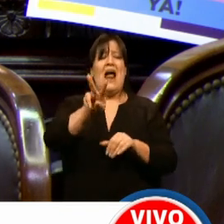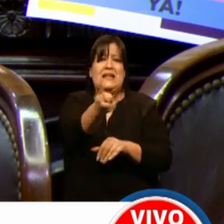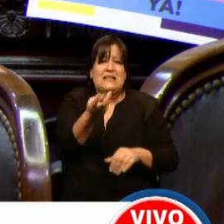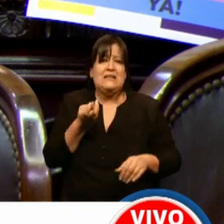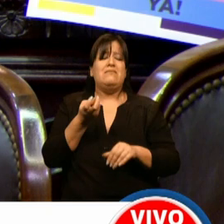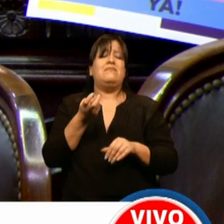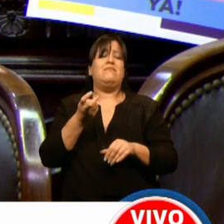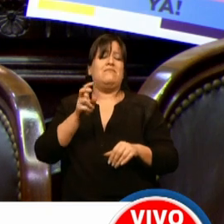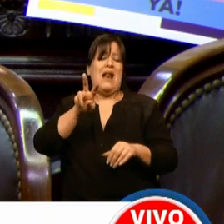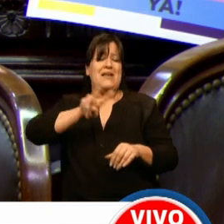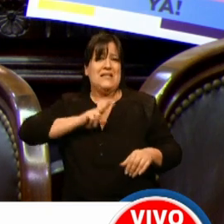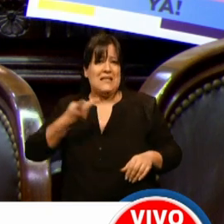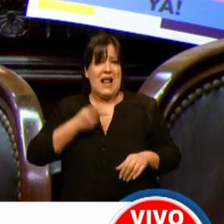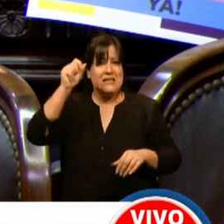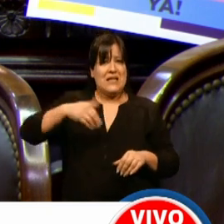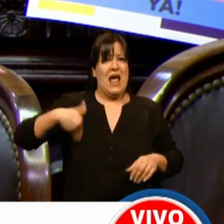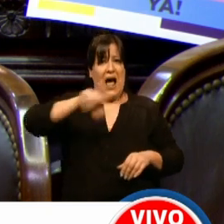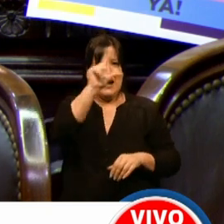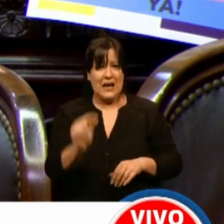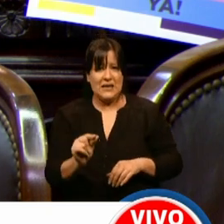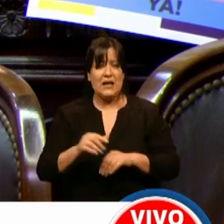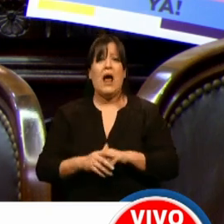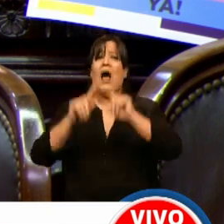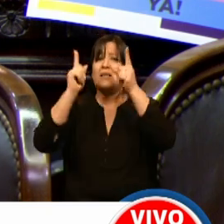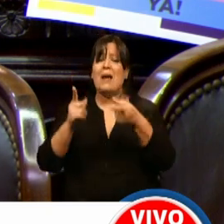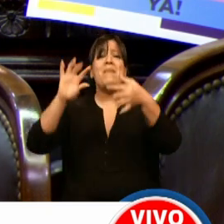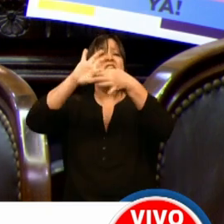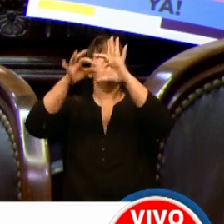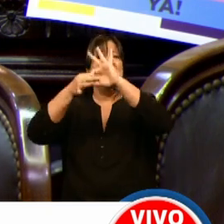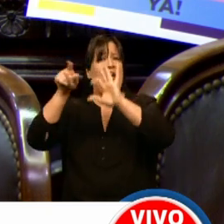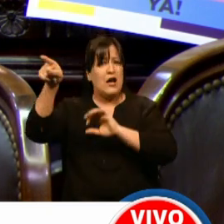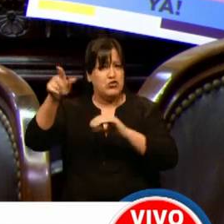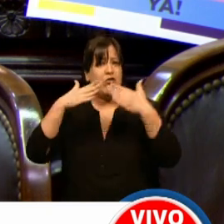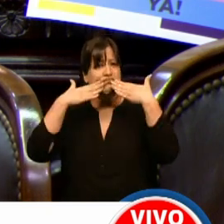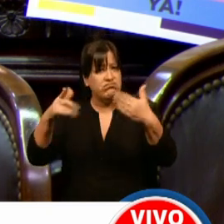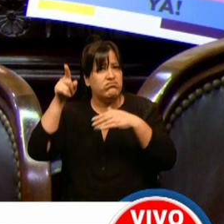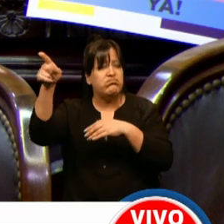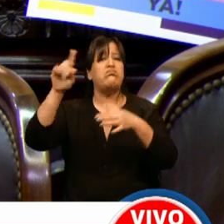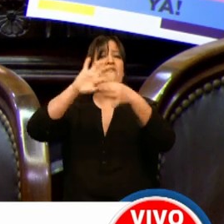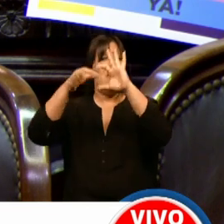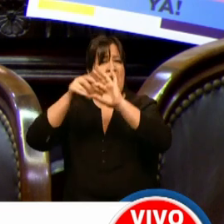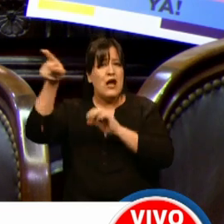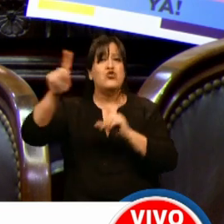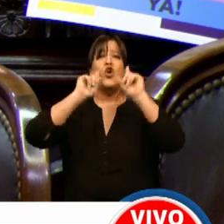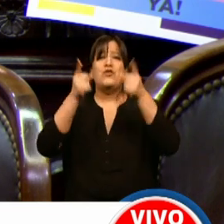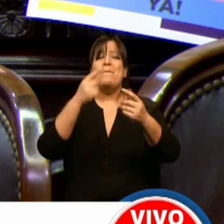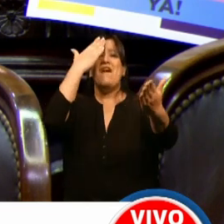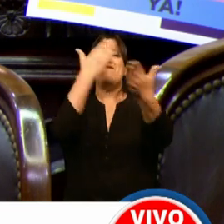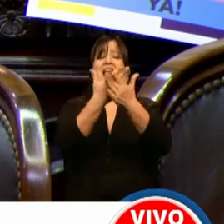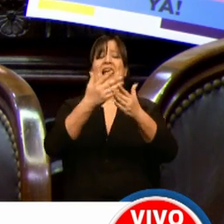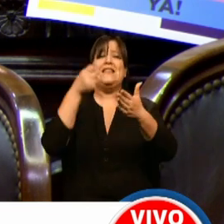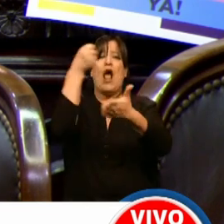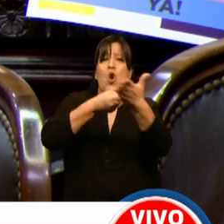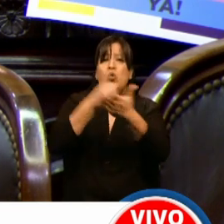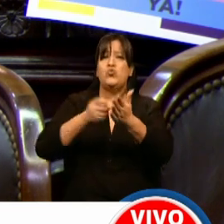este argentina de la federación del frente orgullo y lucha que están aquí